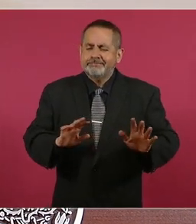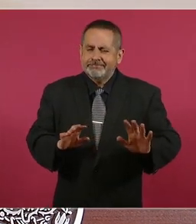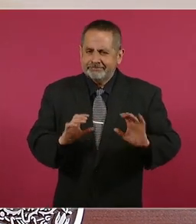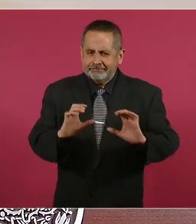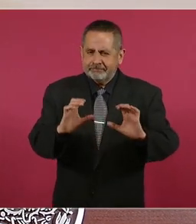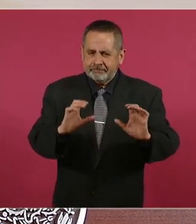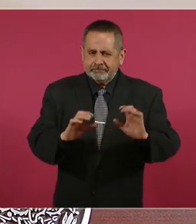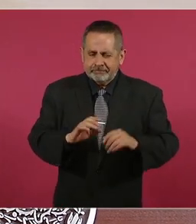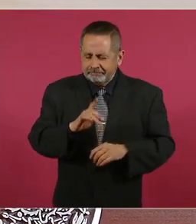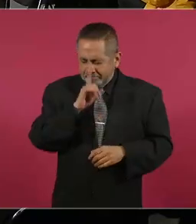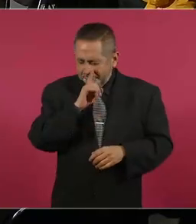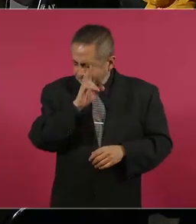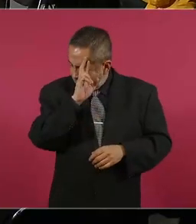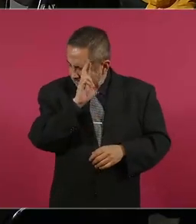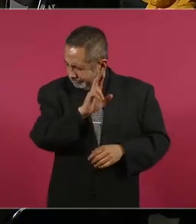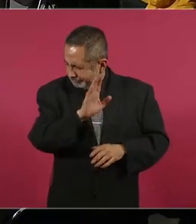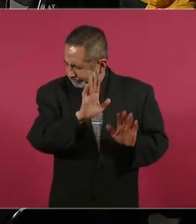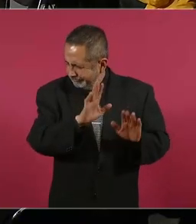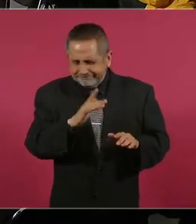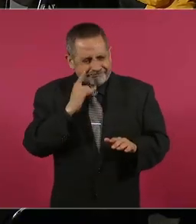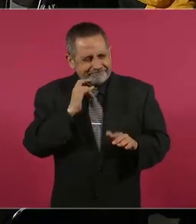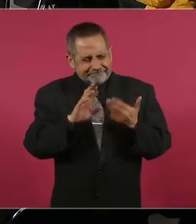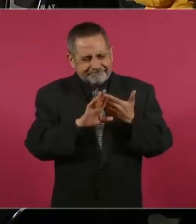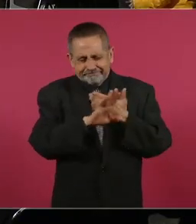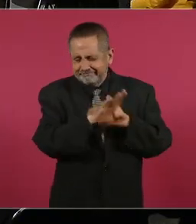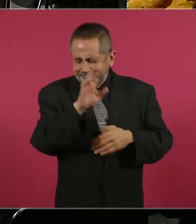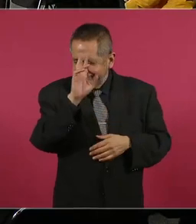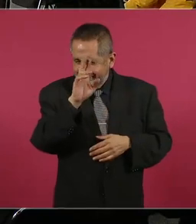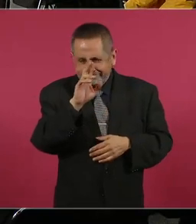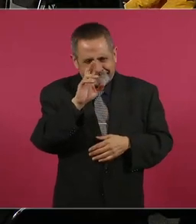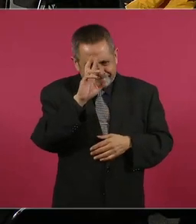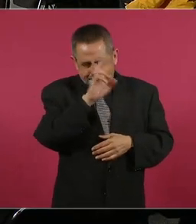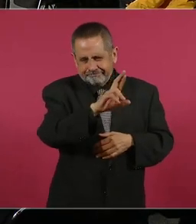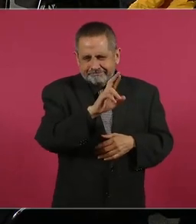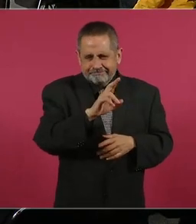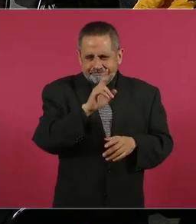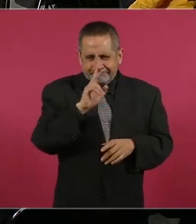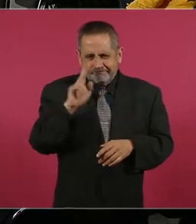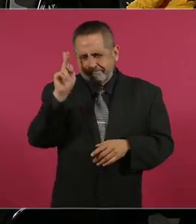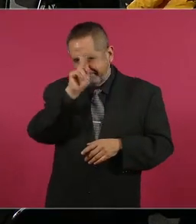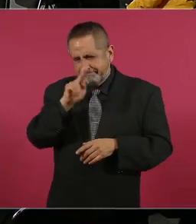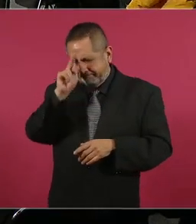Ser muy respetuosos, tolerantes,